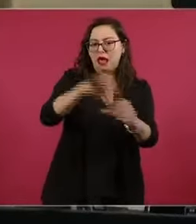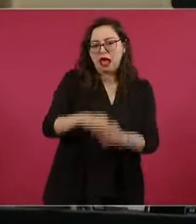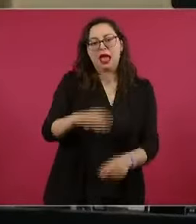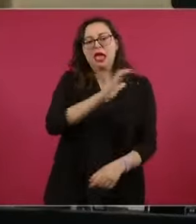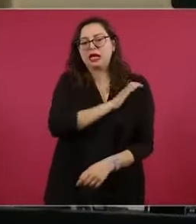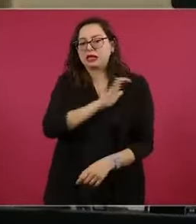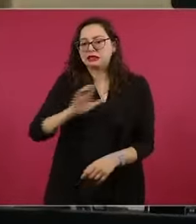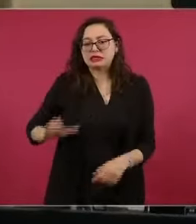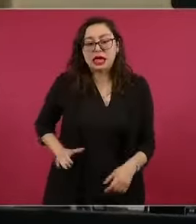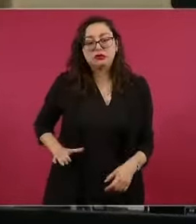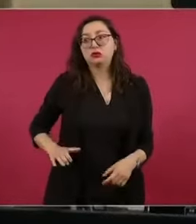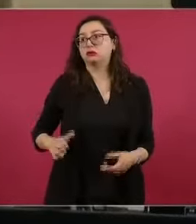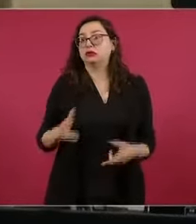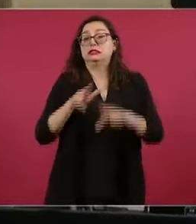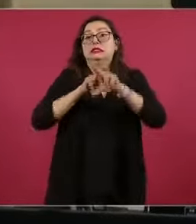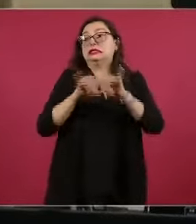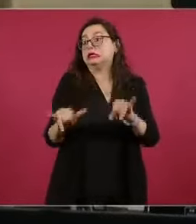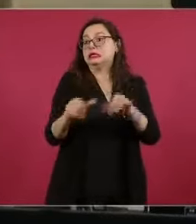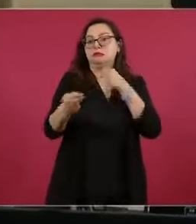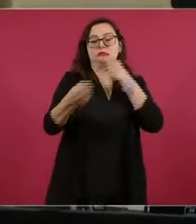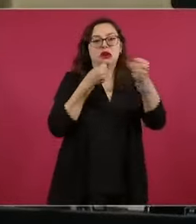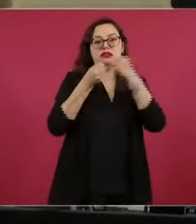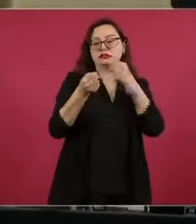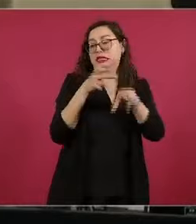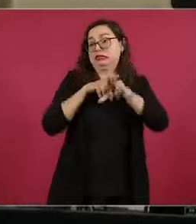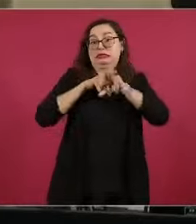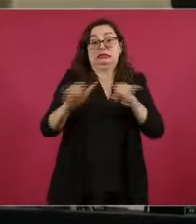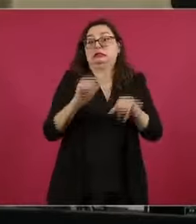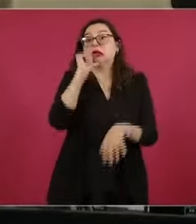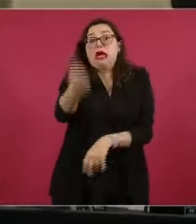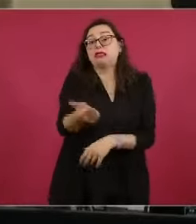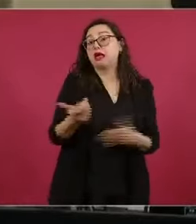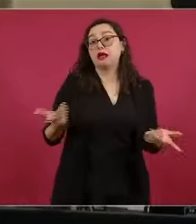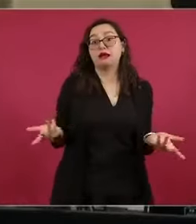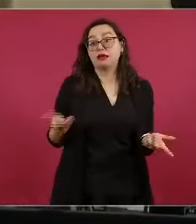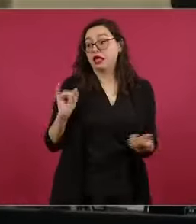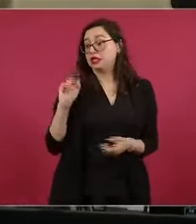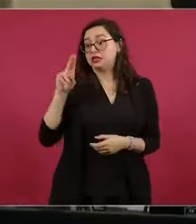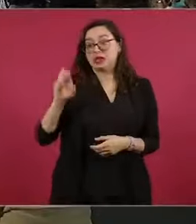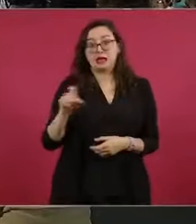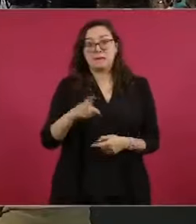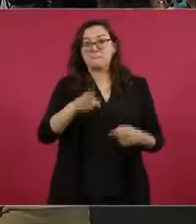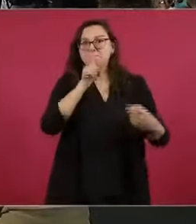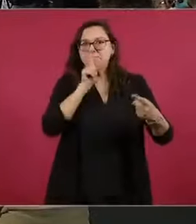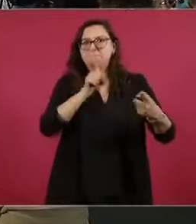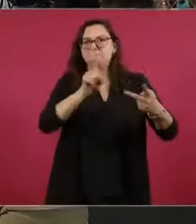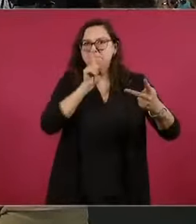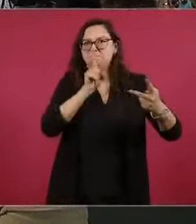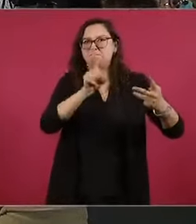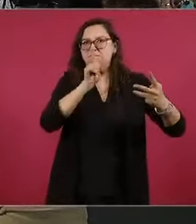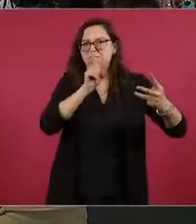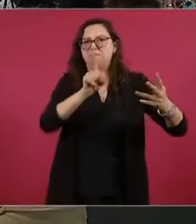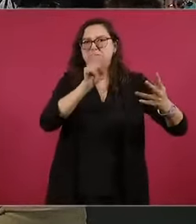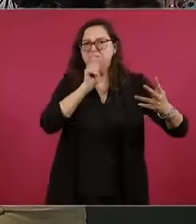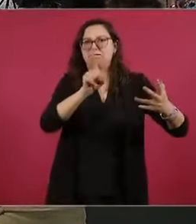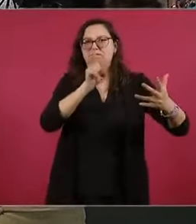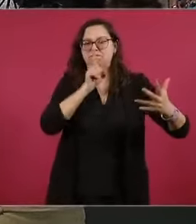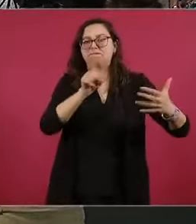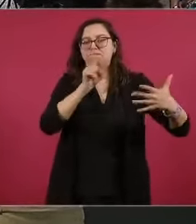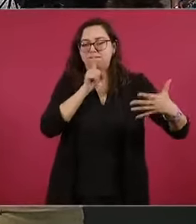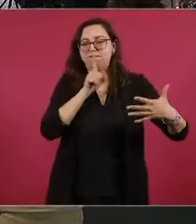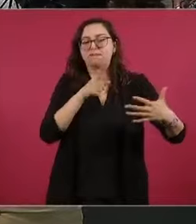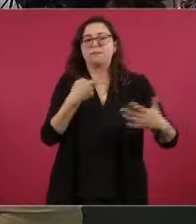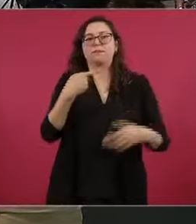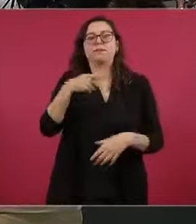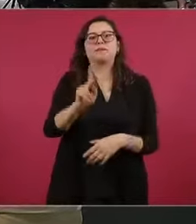de nadie, ya prácticamente lo están censurando, pues ha sido, bueno, hemos visto que a lo largo de estas semanas ha sido